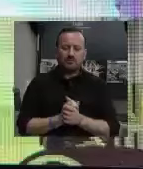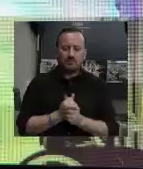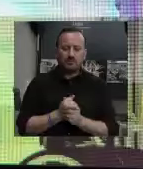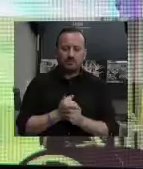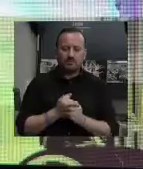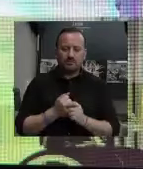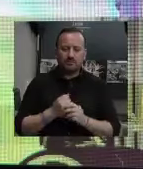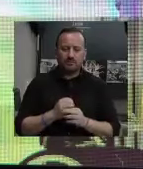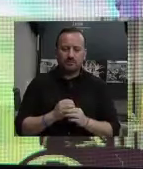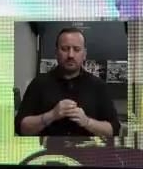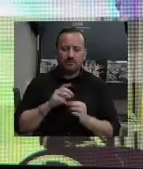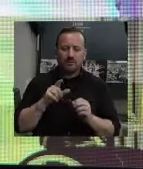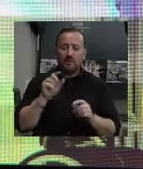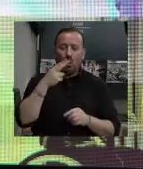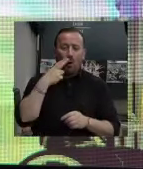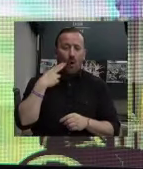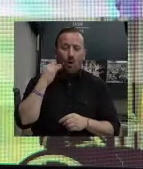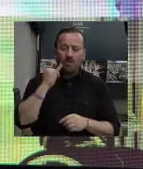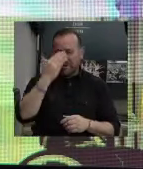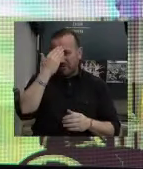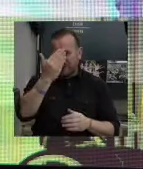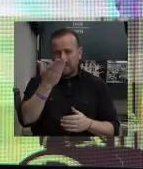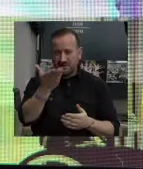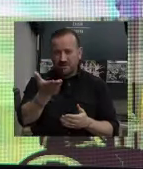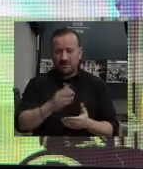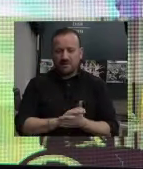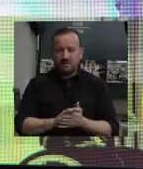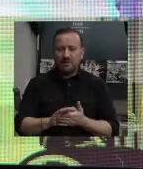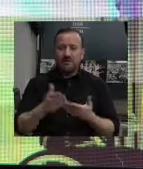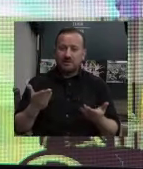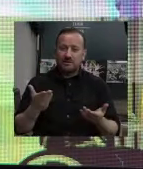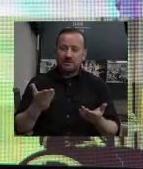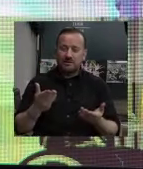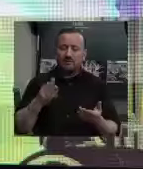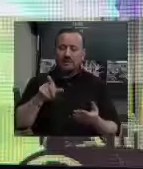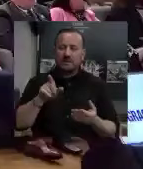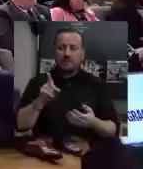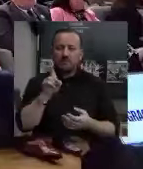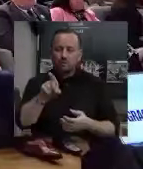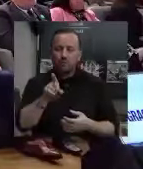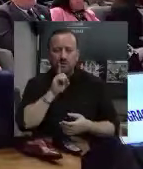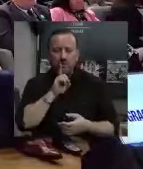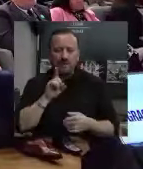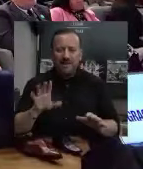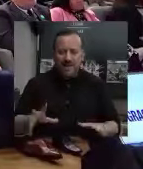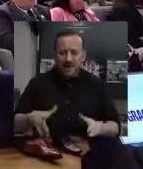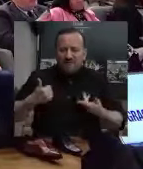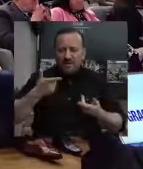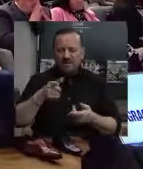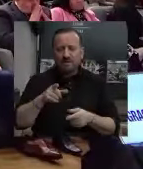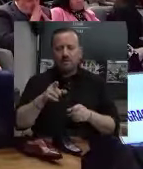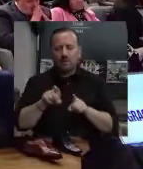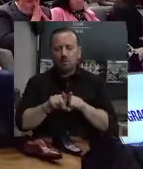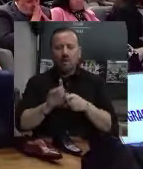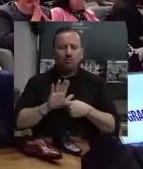cuidades sí es el hombre que está frente de ti entonces ahí es donde tú tienes que tener la habilidad Jennifer de